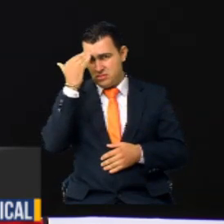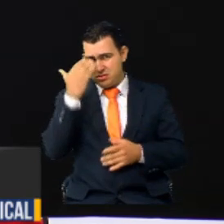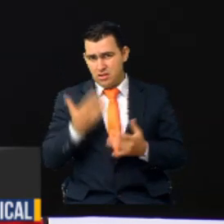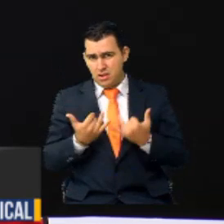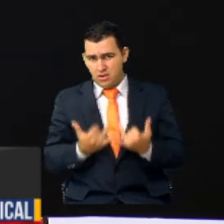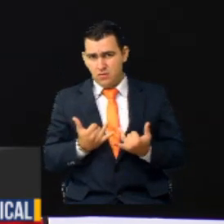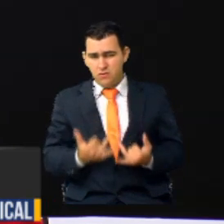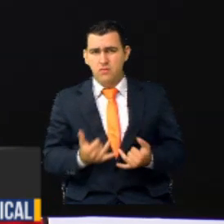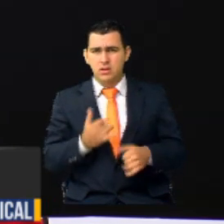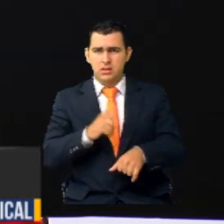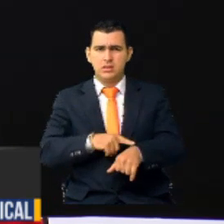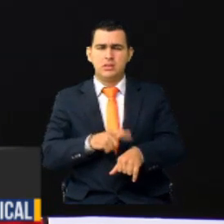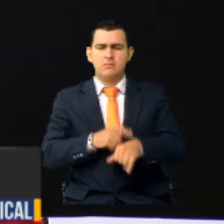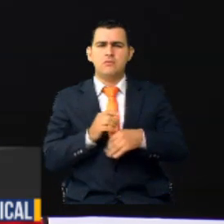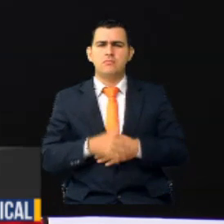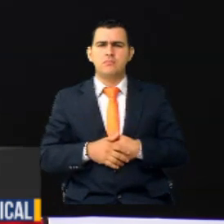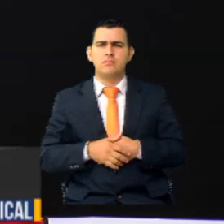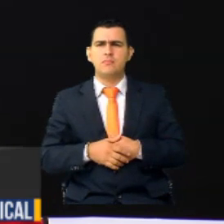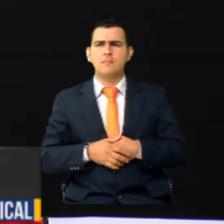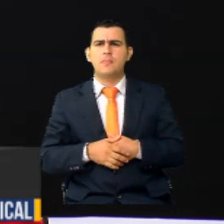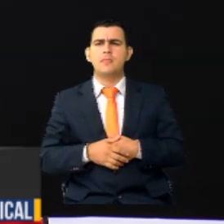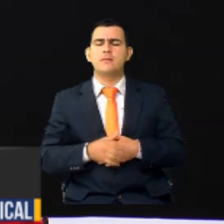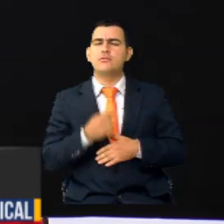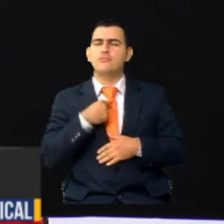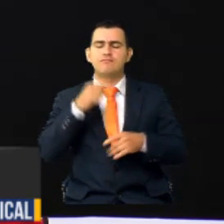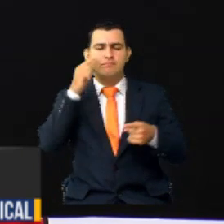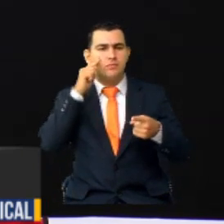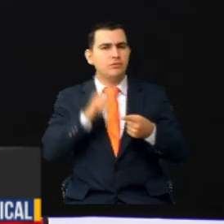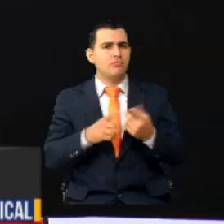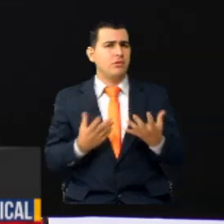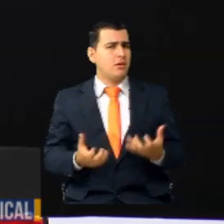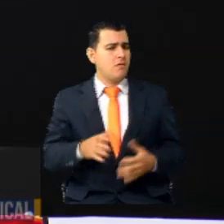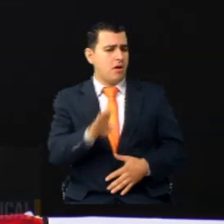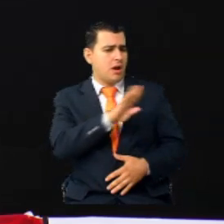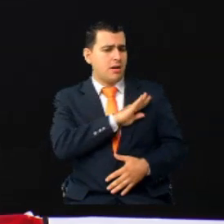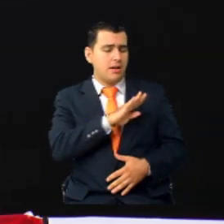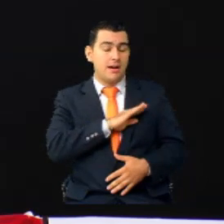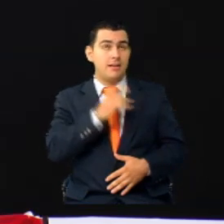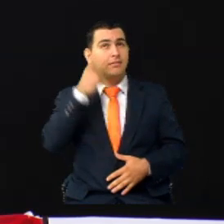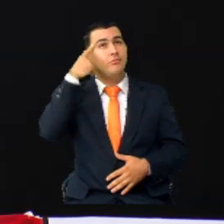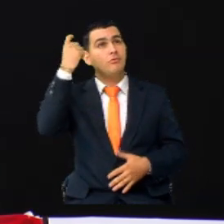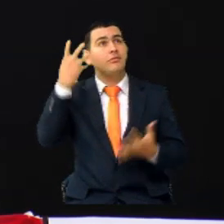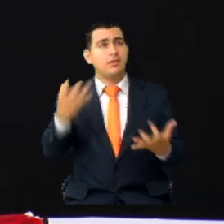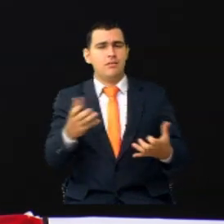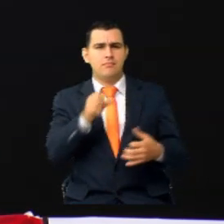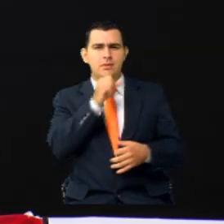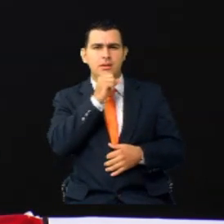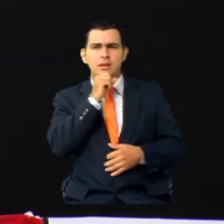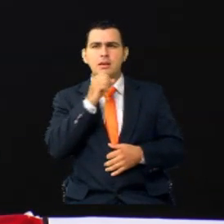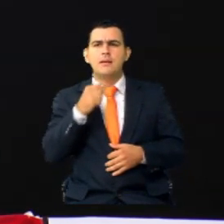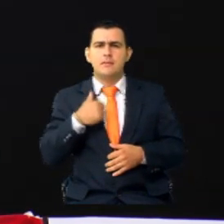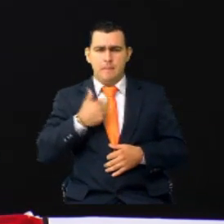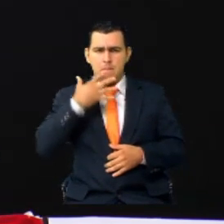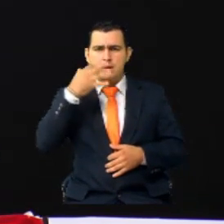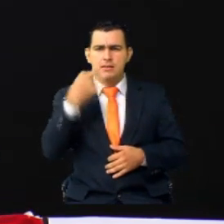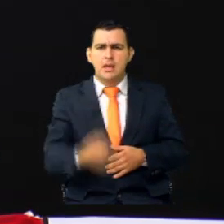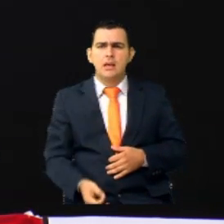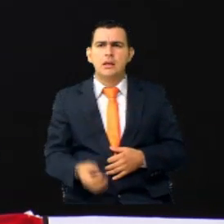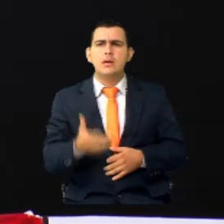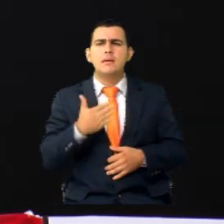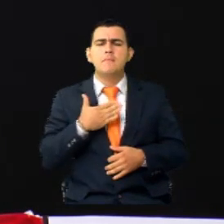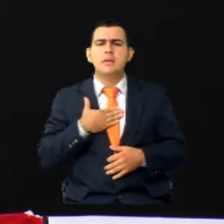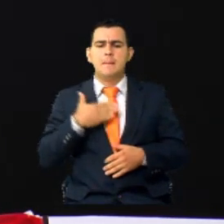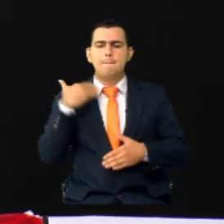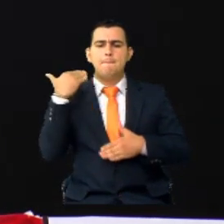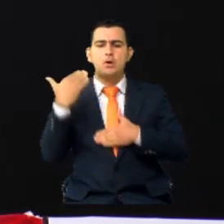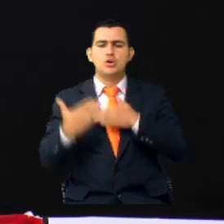en este momento ejerciendo. Mi ilusión es ser alcalde de Barranca Bermeja. La única realidad aquí es que mi proceso